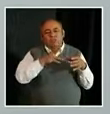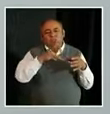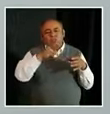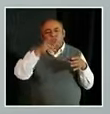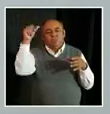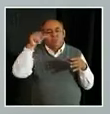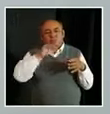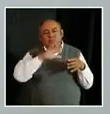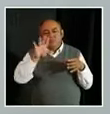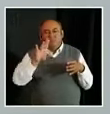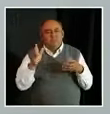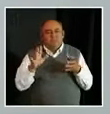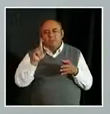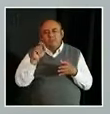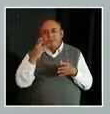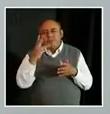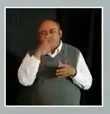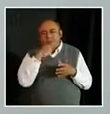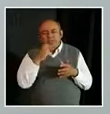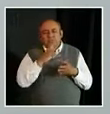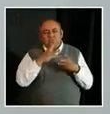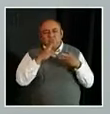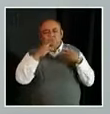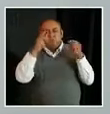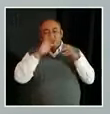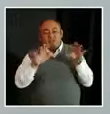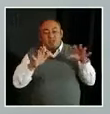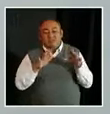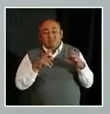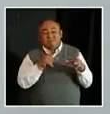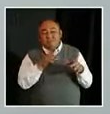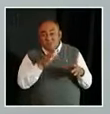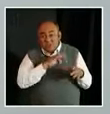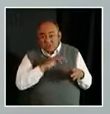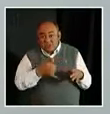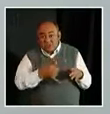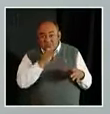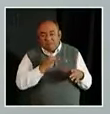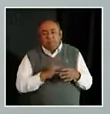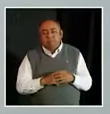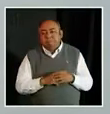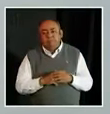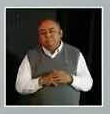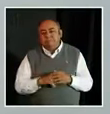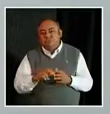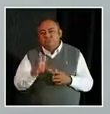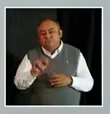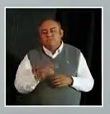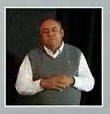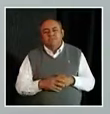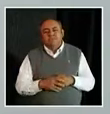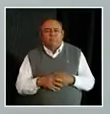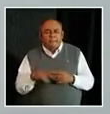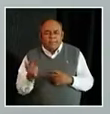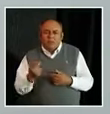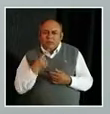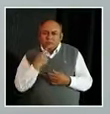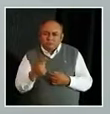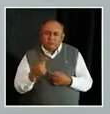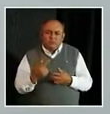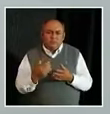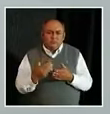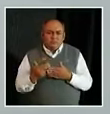aproximadamente 24 horas. De manera de que pues tenemos esa característica. Y algo interesante, a través del